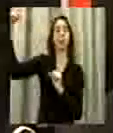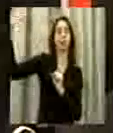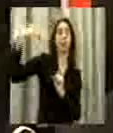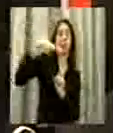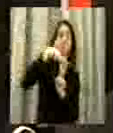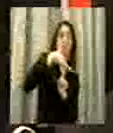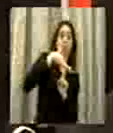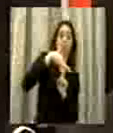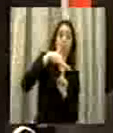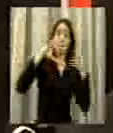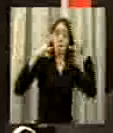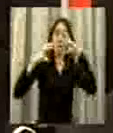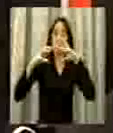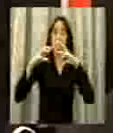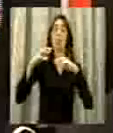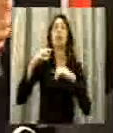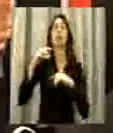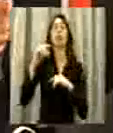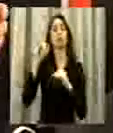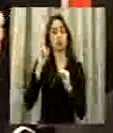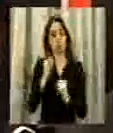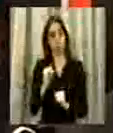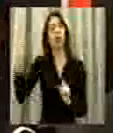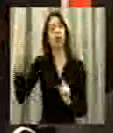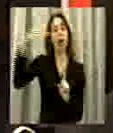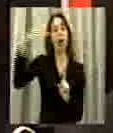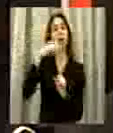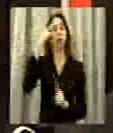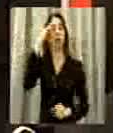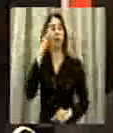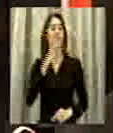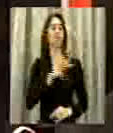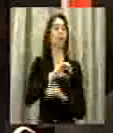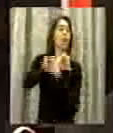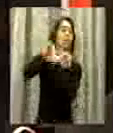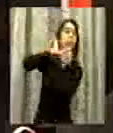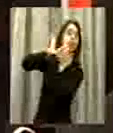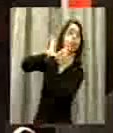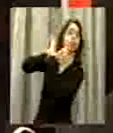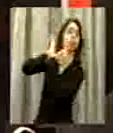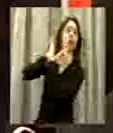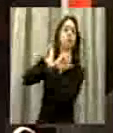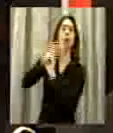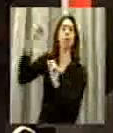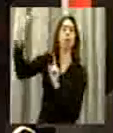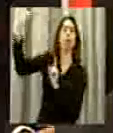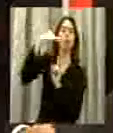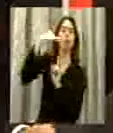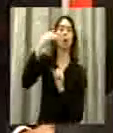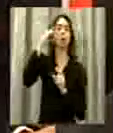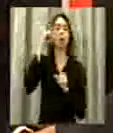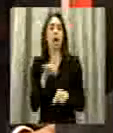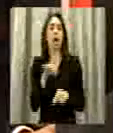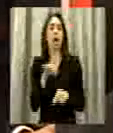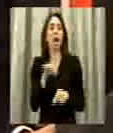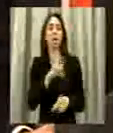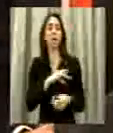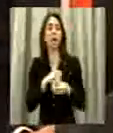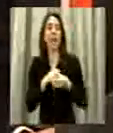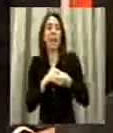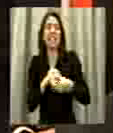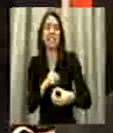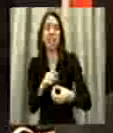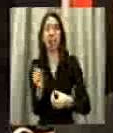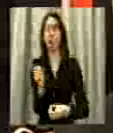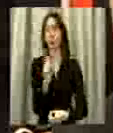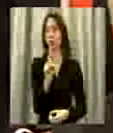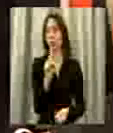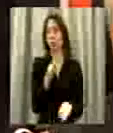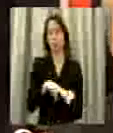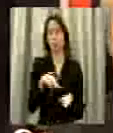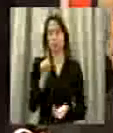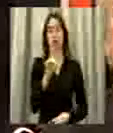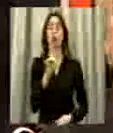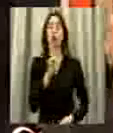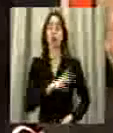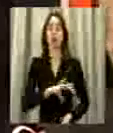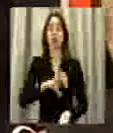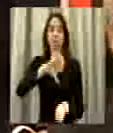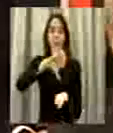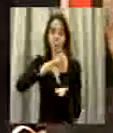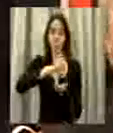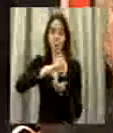afectado. Yo quiero dejar muy en claro que esta idea de que Chile es inmune, de que somos una isla, tampoco es cierto. Chile es un